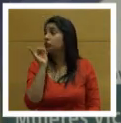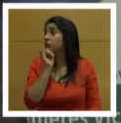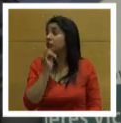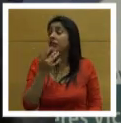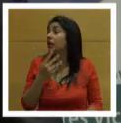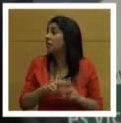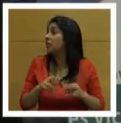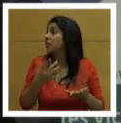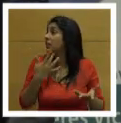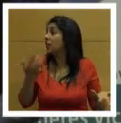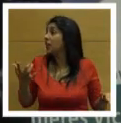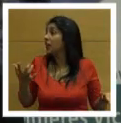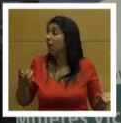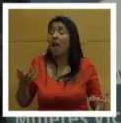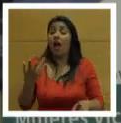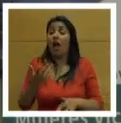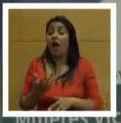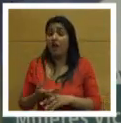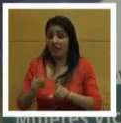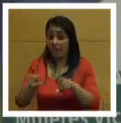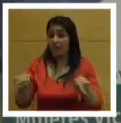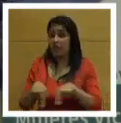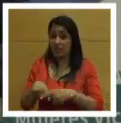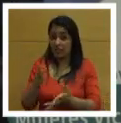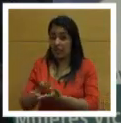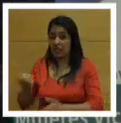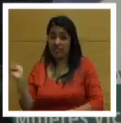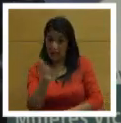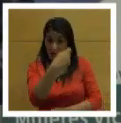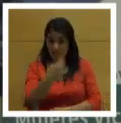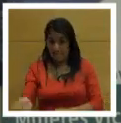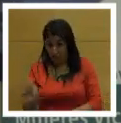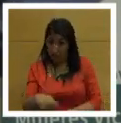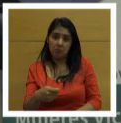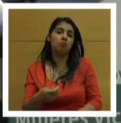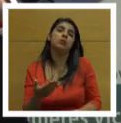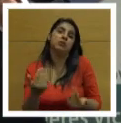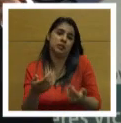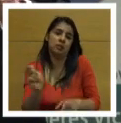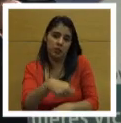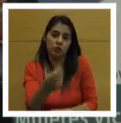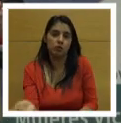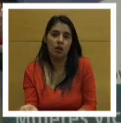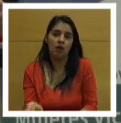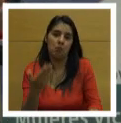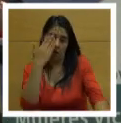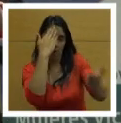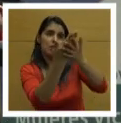la sala, porque bueno, no, para enfrentar a un dragón se necesitan espadas, todo el mundo lo sabe.